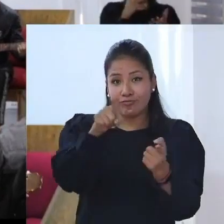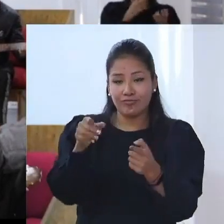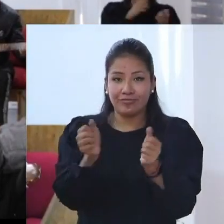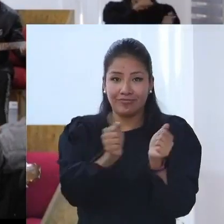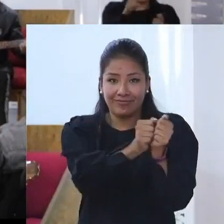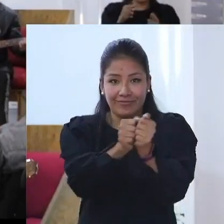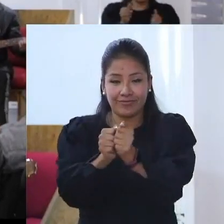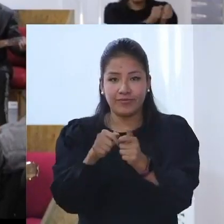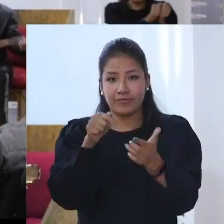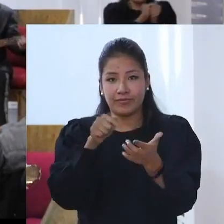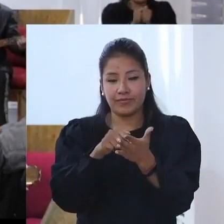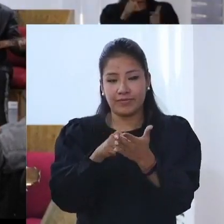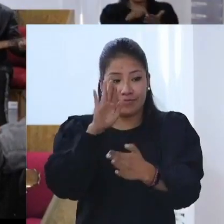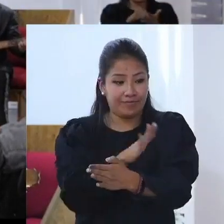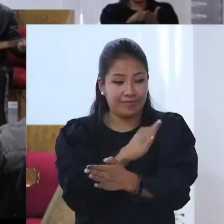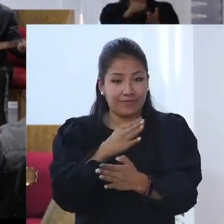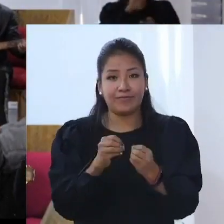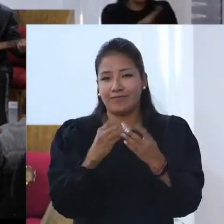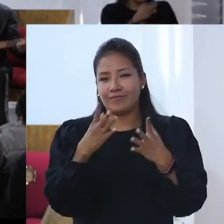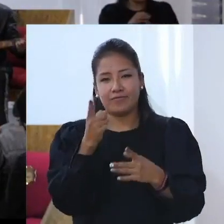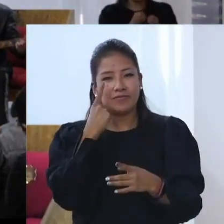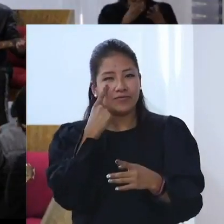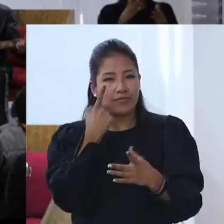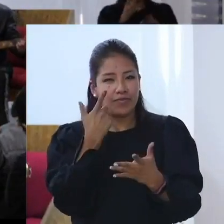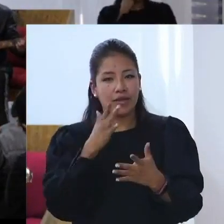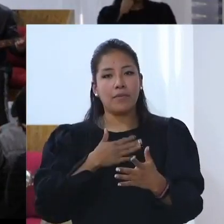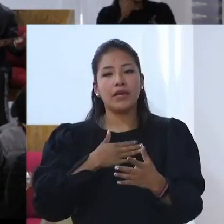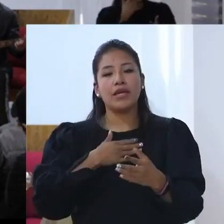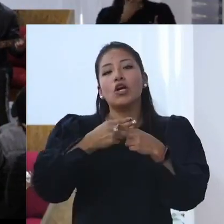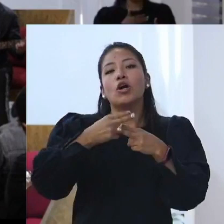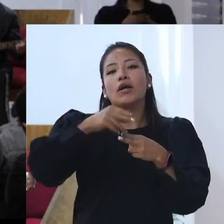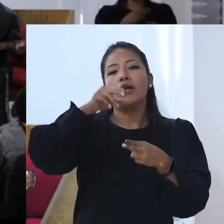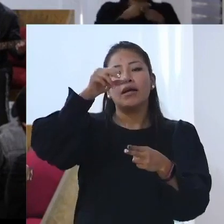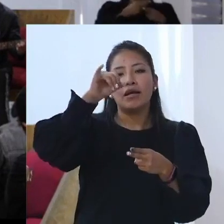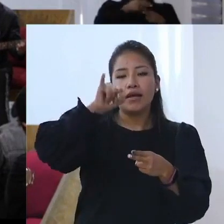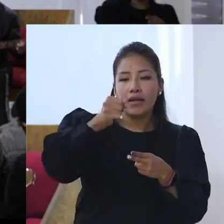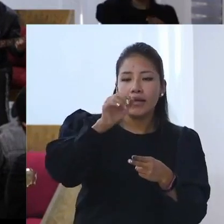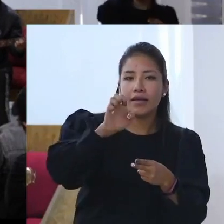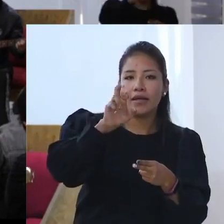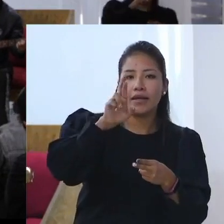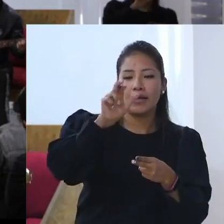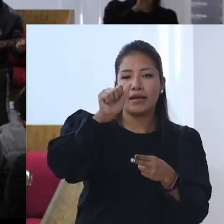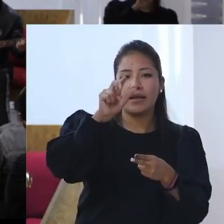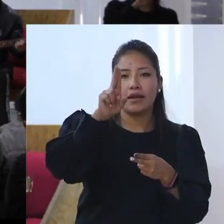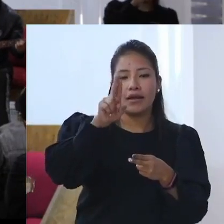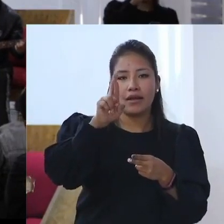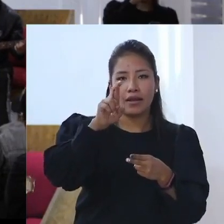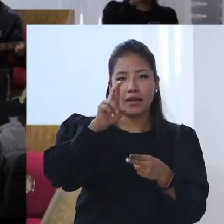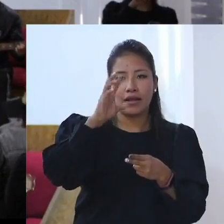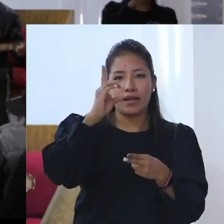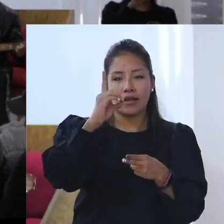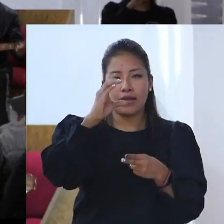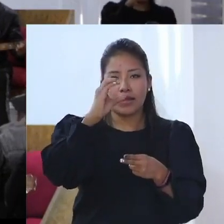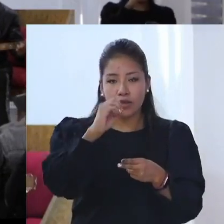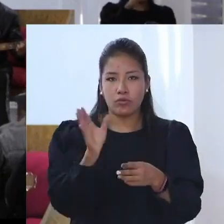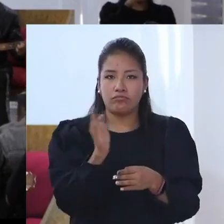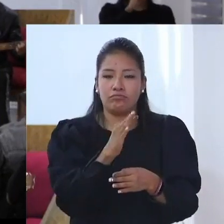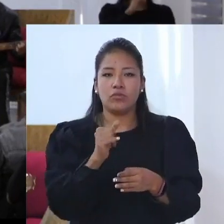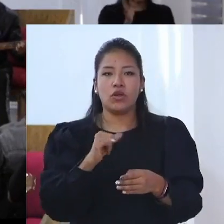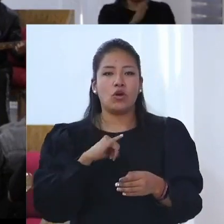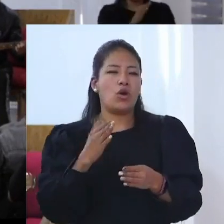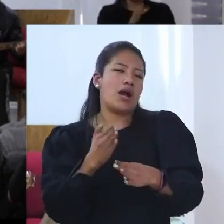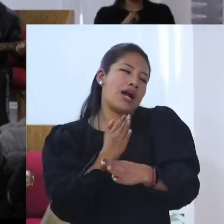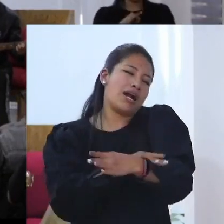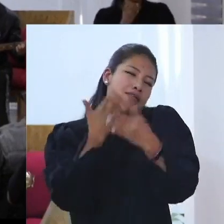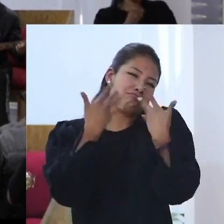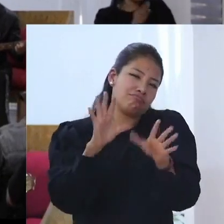muy conocido mi nombre es Gerardo Zúñiga marciar más conocido como doble trabajo con música gracias